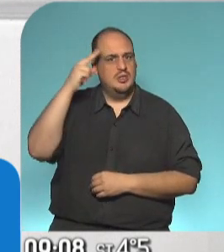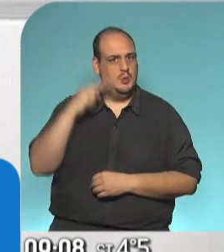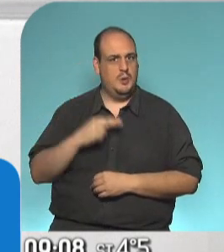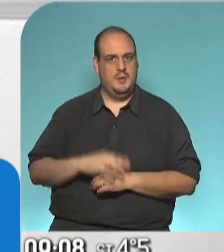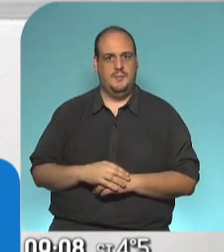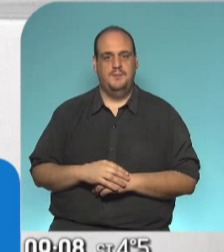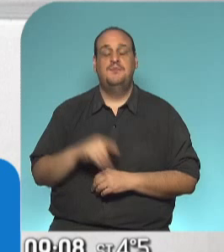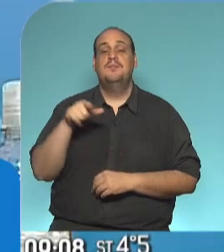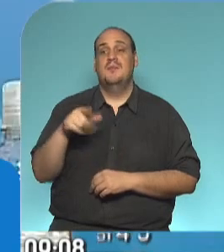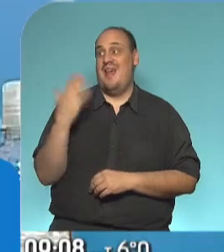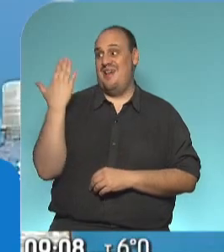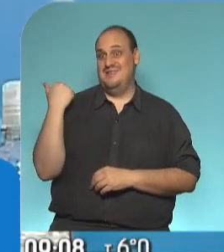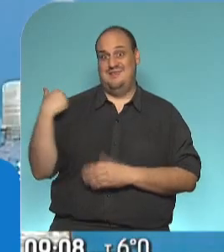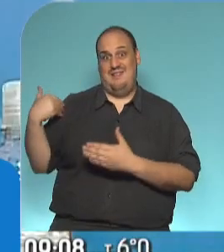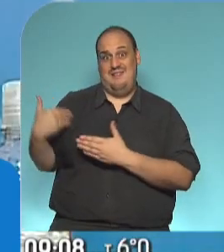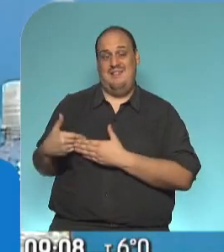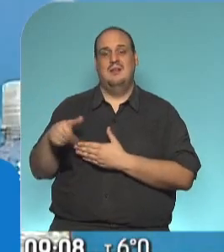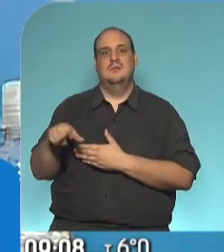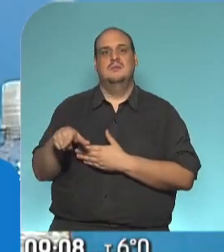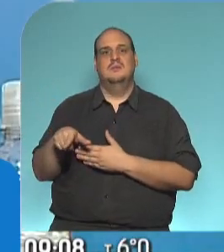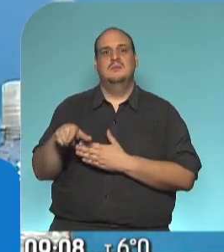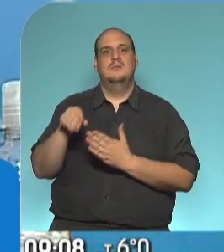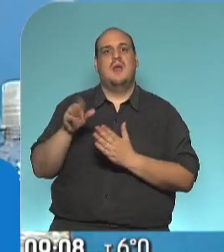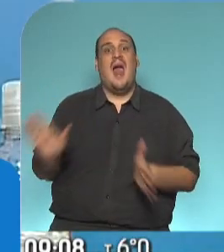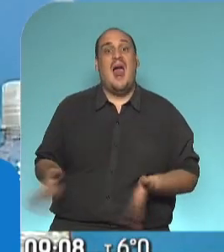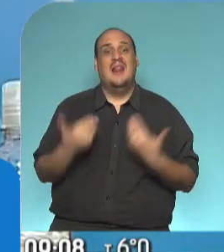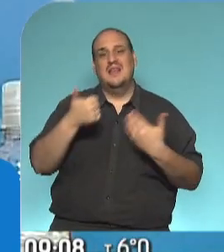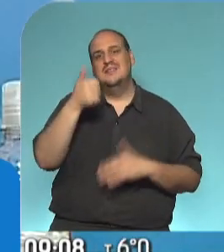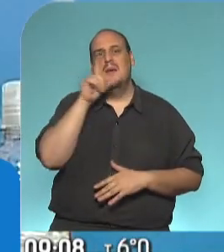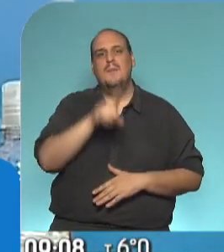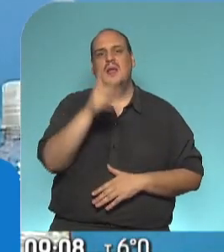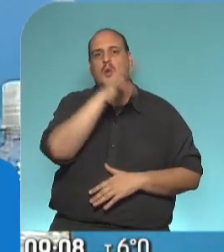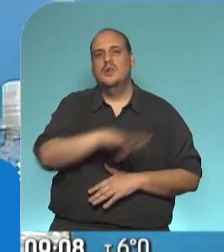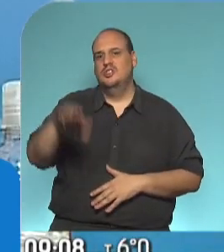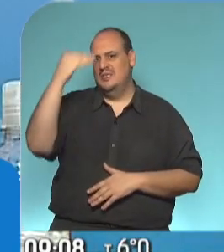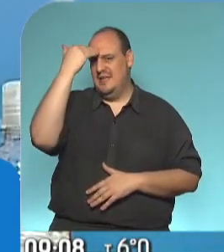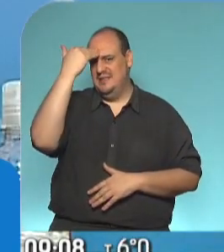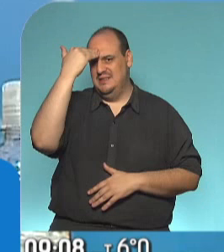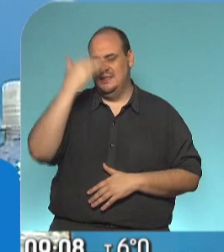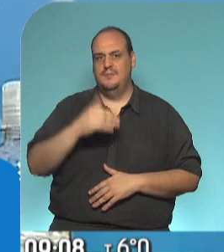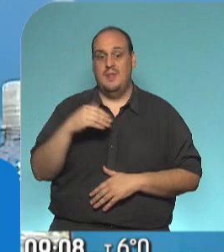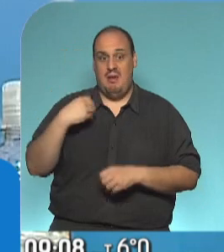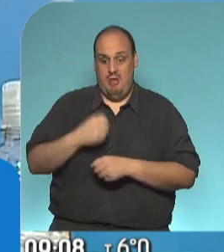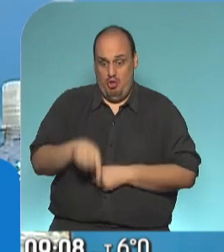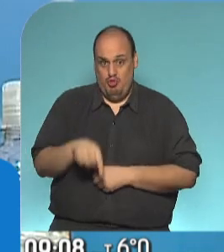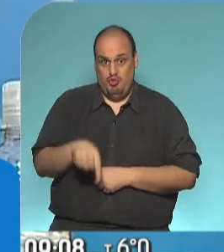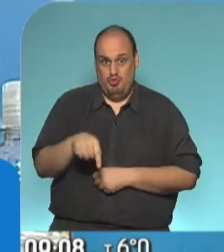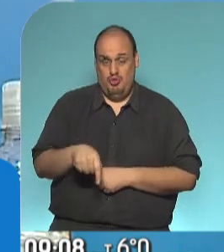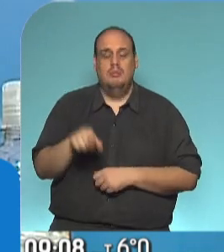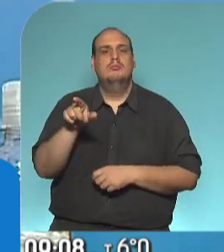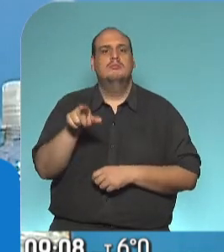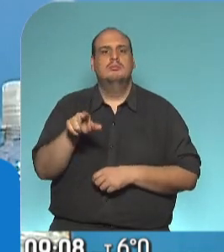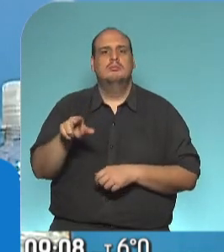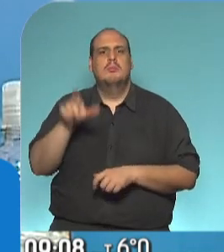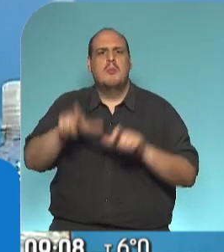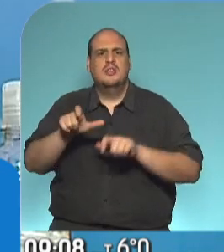181.389. En la jornada de ayer fueron brindadas como altas 6.415 y actualmente estamos en un porcentaje